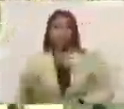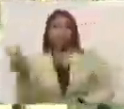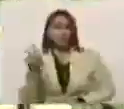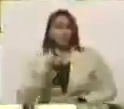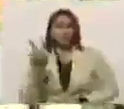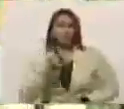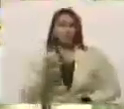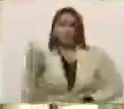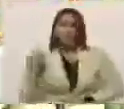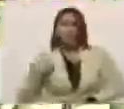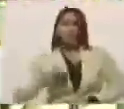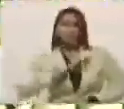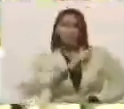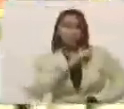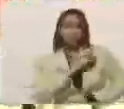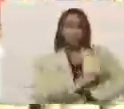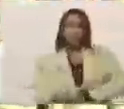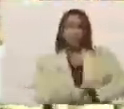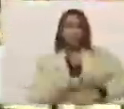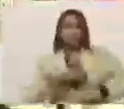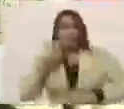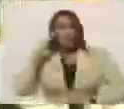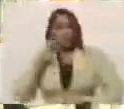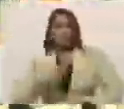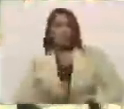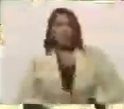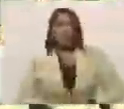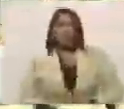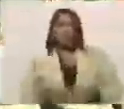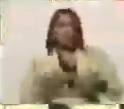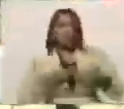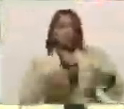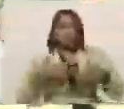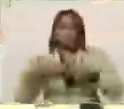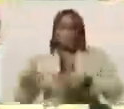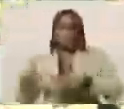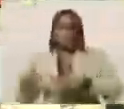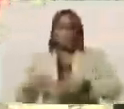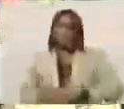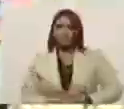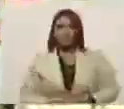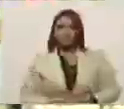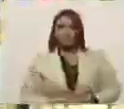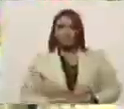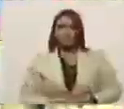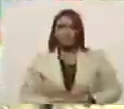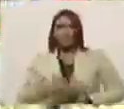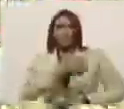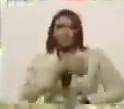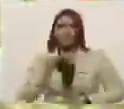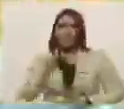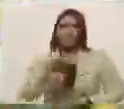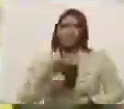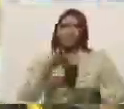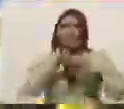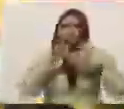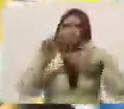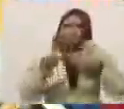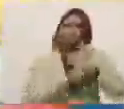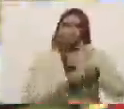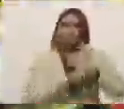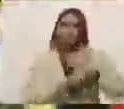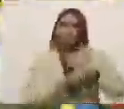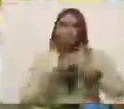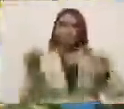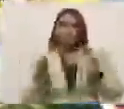Venezuela tiene poder militar para garantizar el reino de la soberanía y la constitución. Y